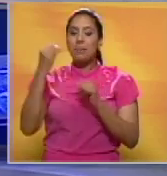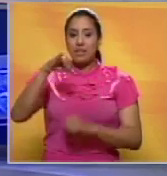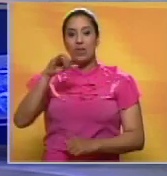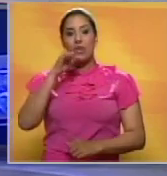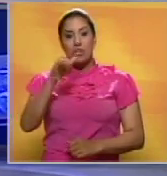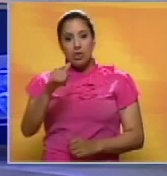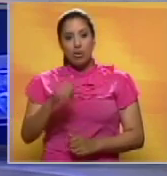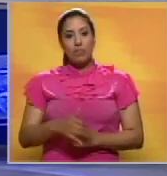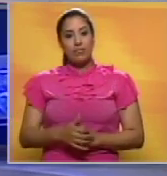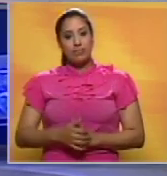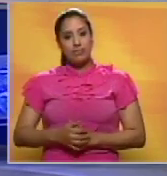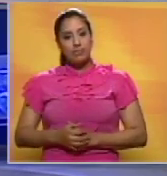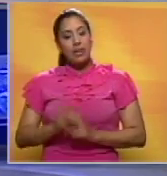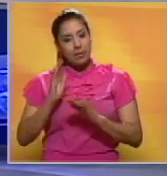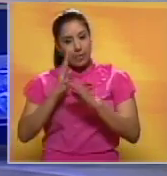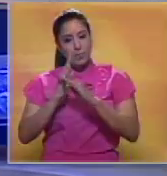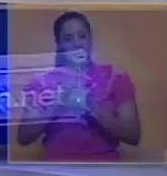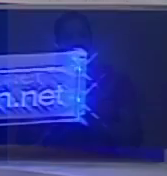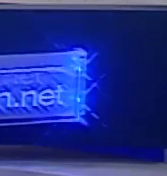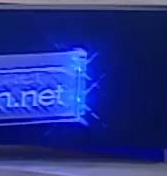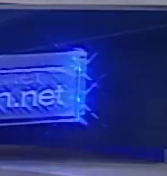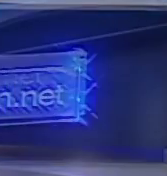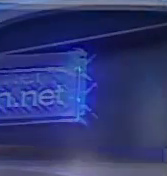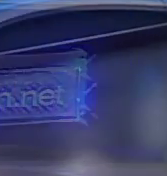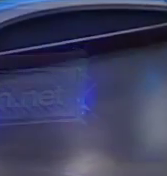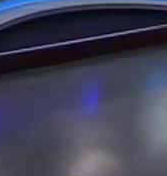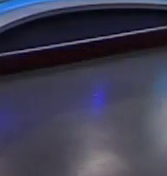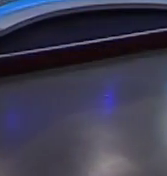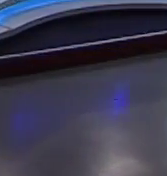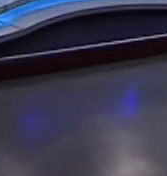con más información. Ya venimos.